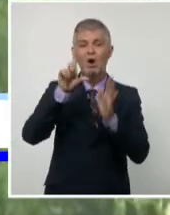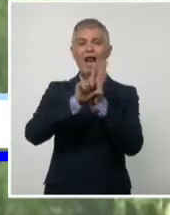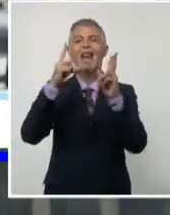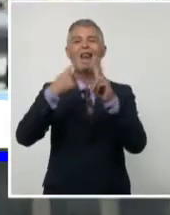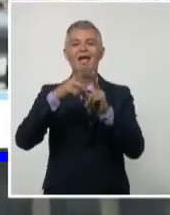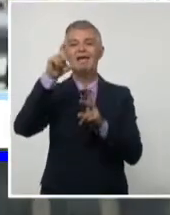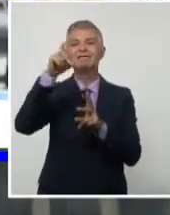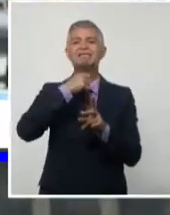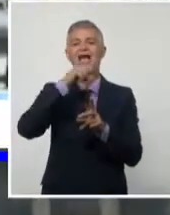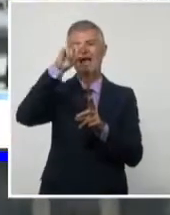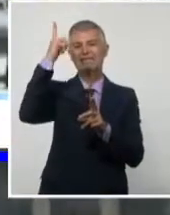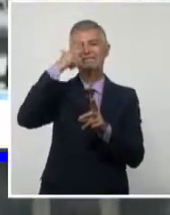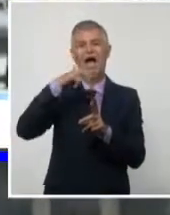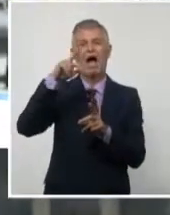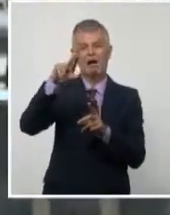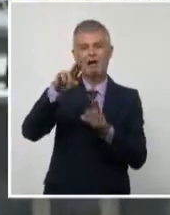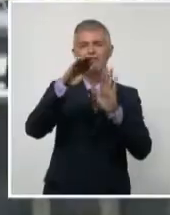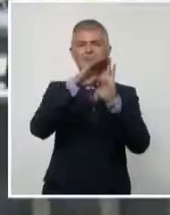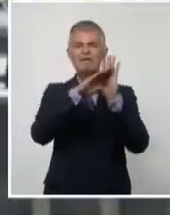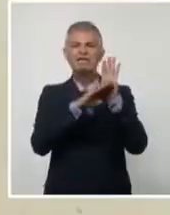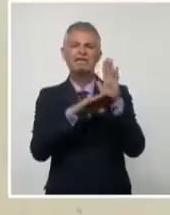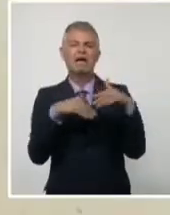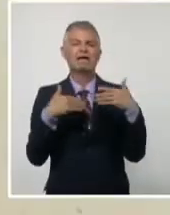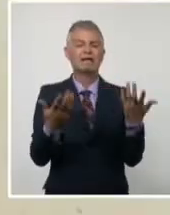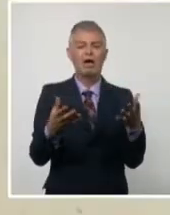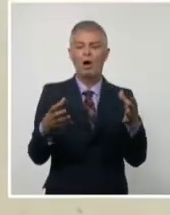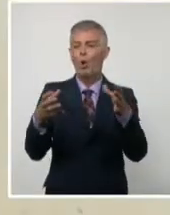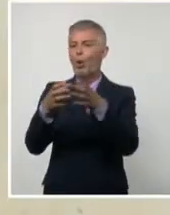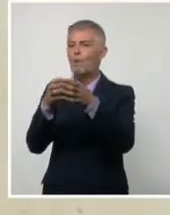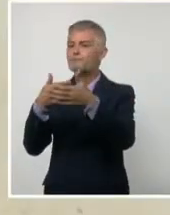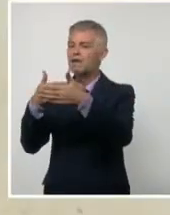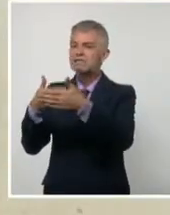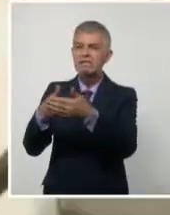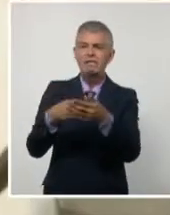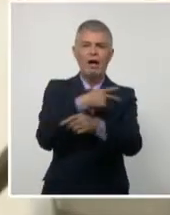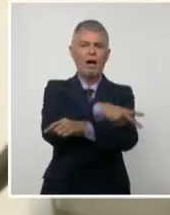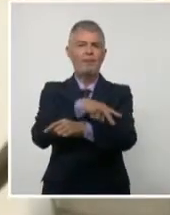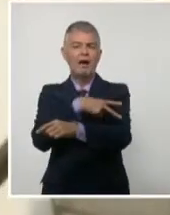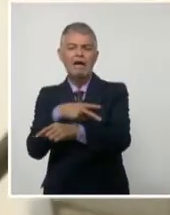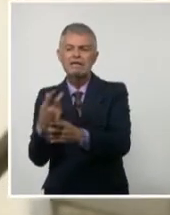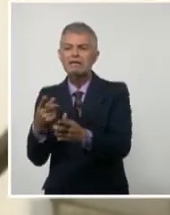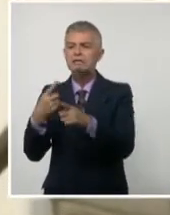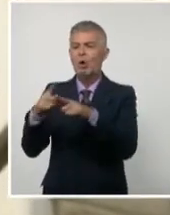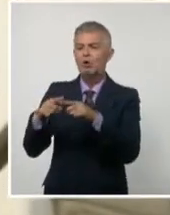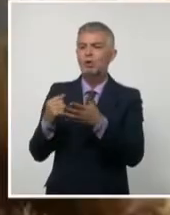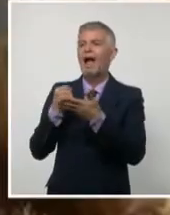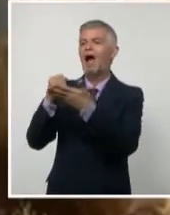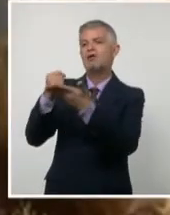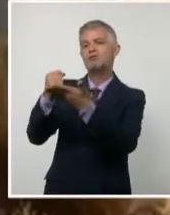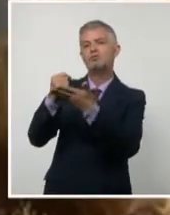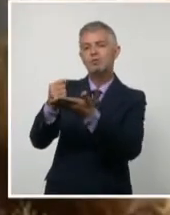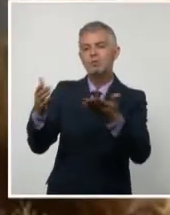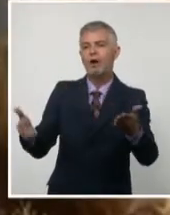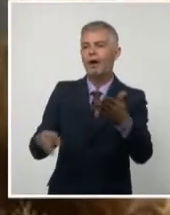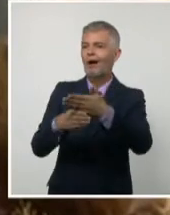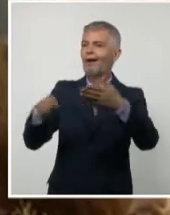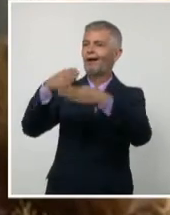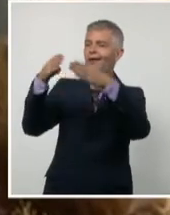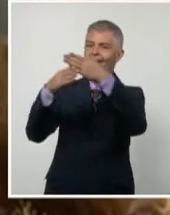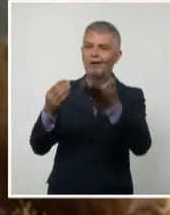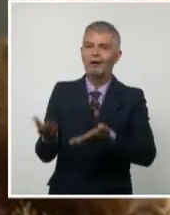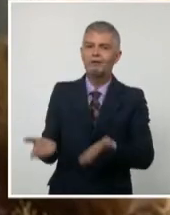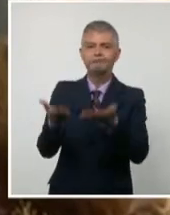Siria, un entramado de medidas para evitar que compañías y países aliados contribuyan en las inversiones y reconstrucción de la nación árabe.